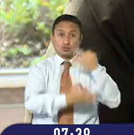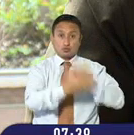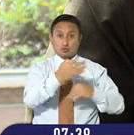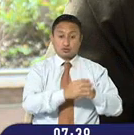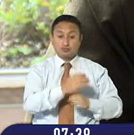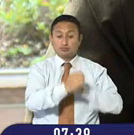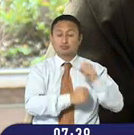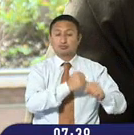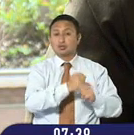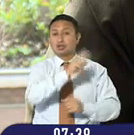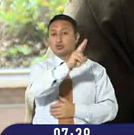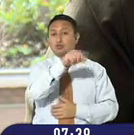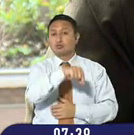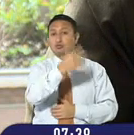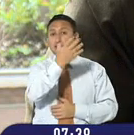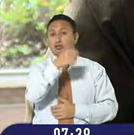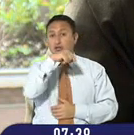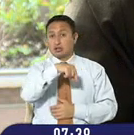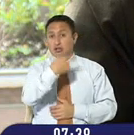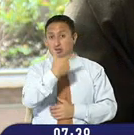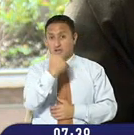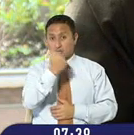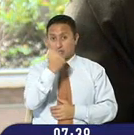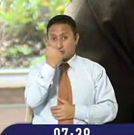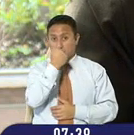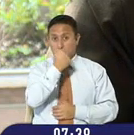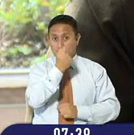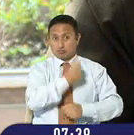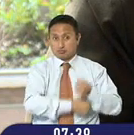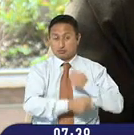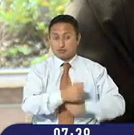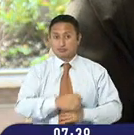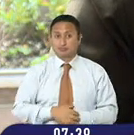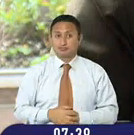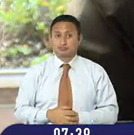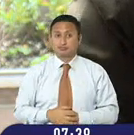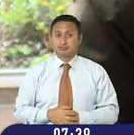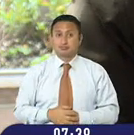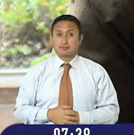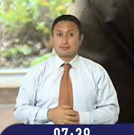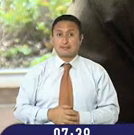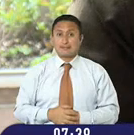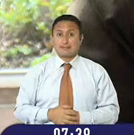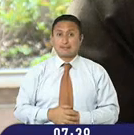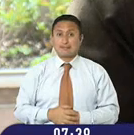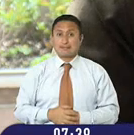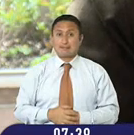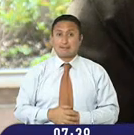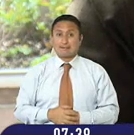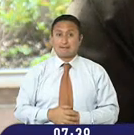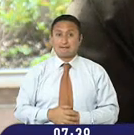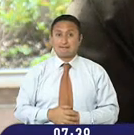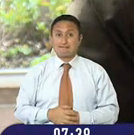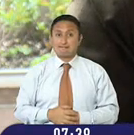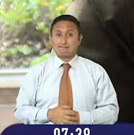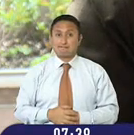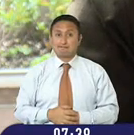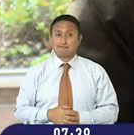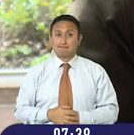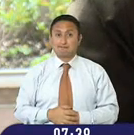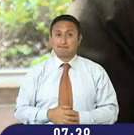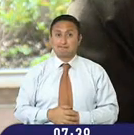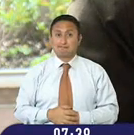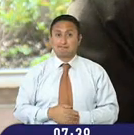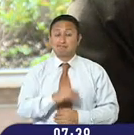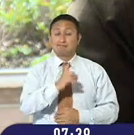año 2015 por delito de tráfico de sustancias catalogadas sujetas a fiscalización, y se conoce también que él